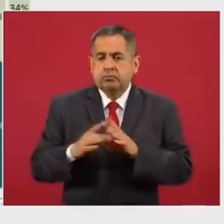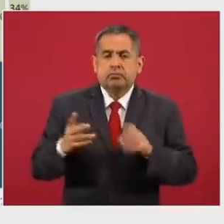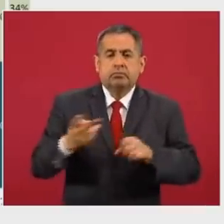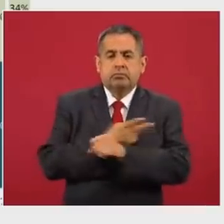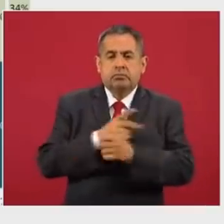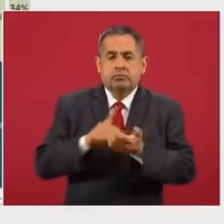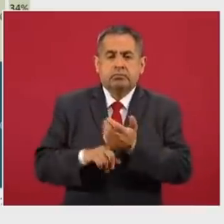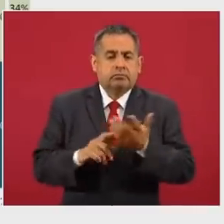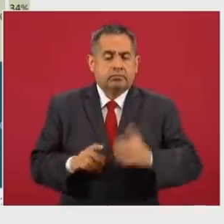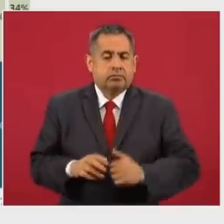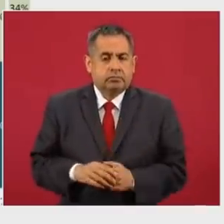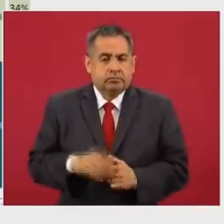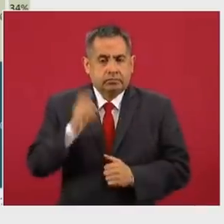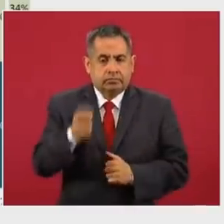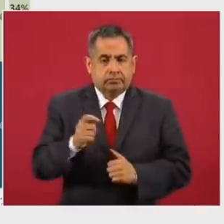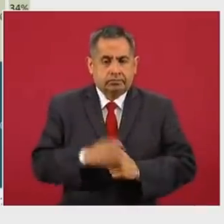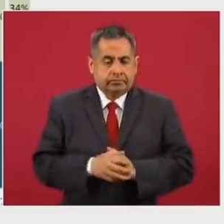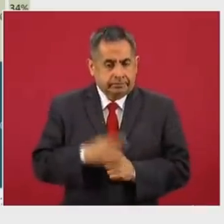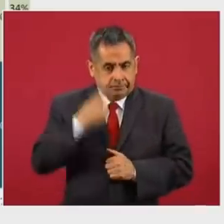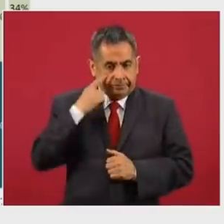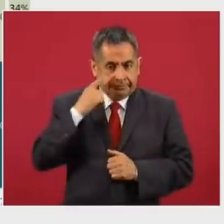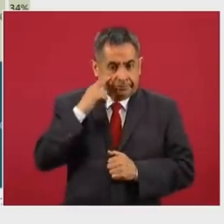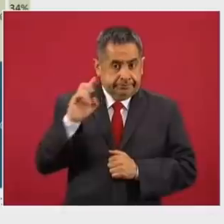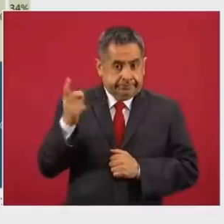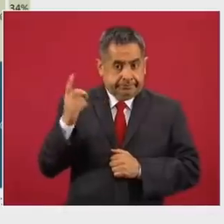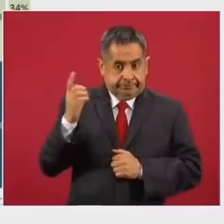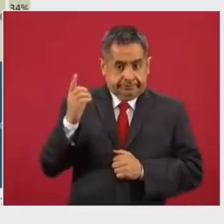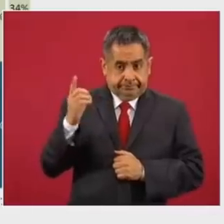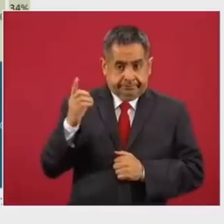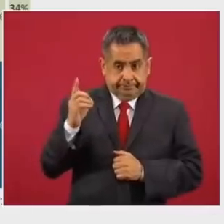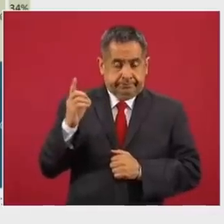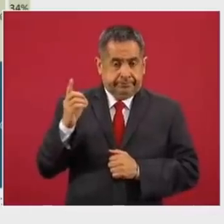sucede es que en diciembre